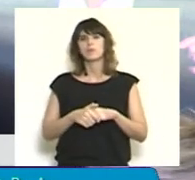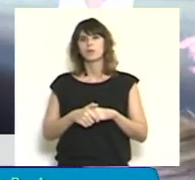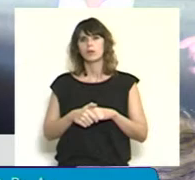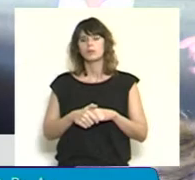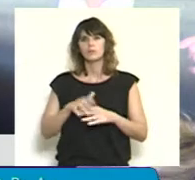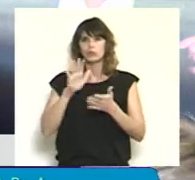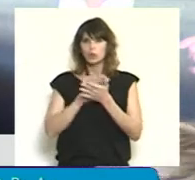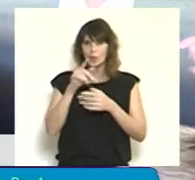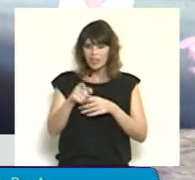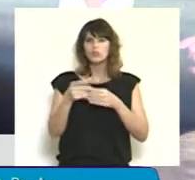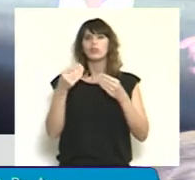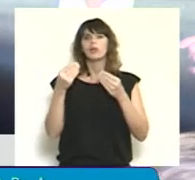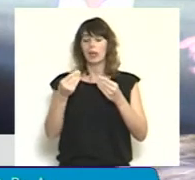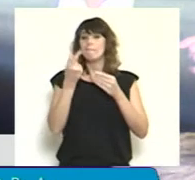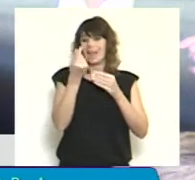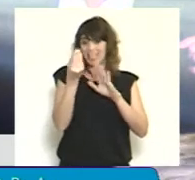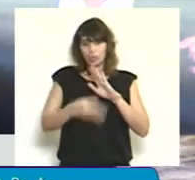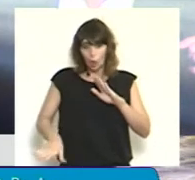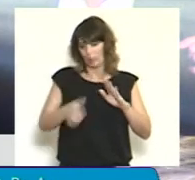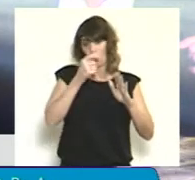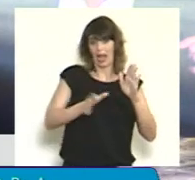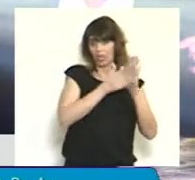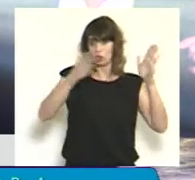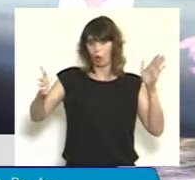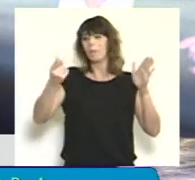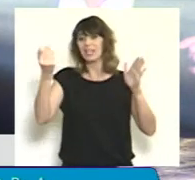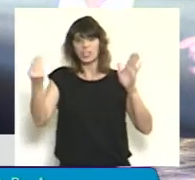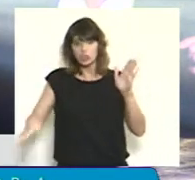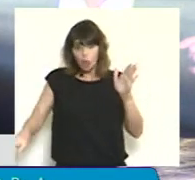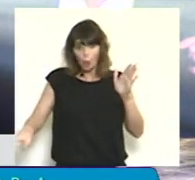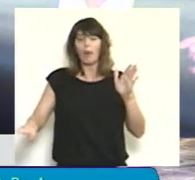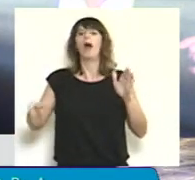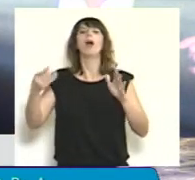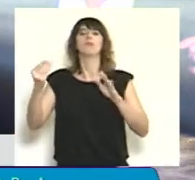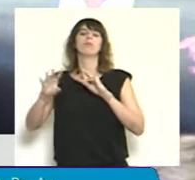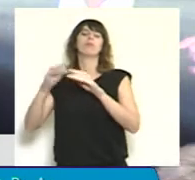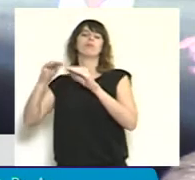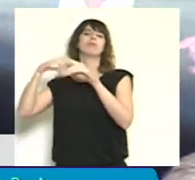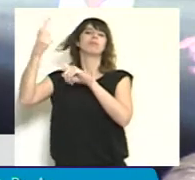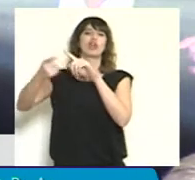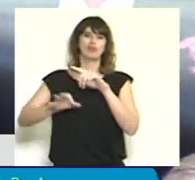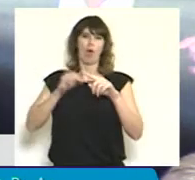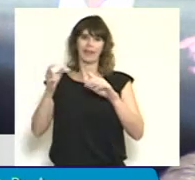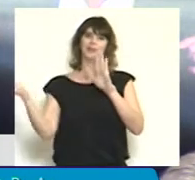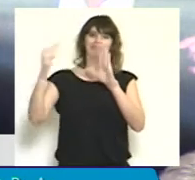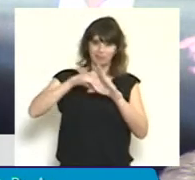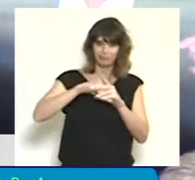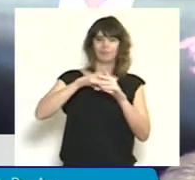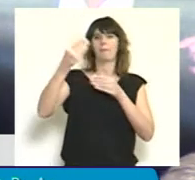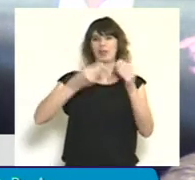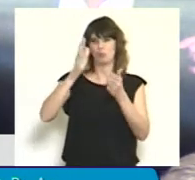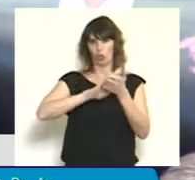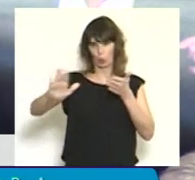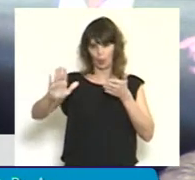taxativamente que el remanente de los fondos no utilizados pasa a integrar el presupuesto del año siguiente. En cuanto a la